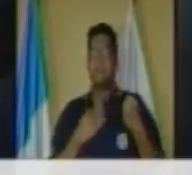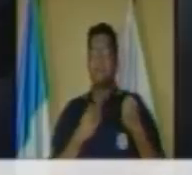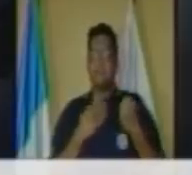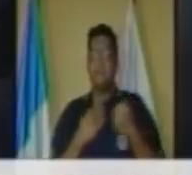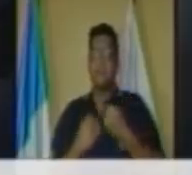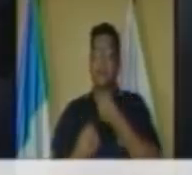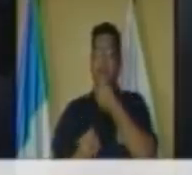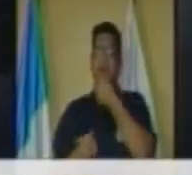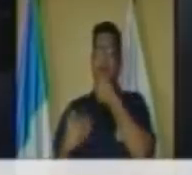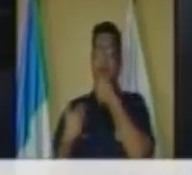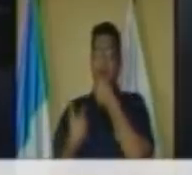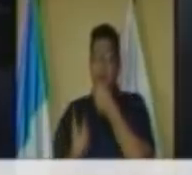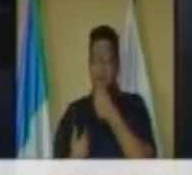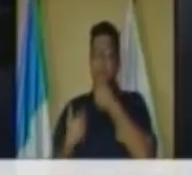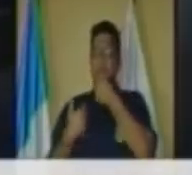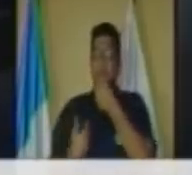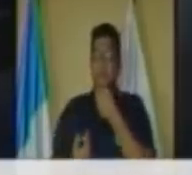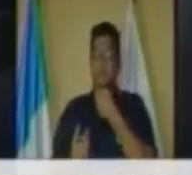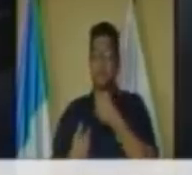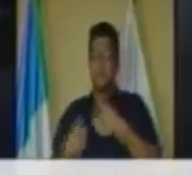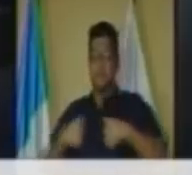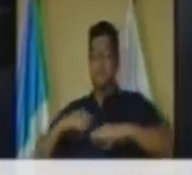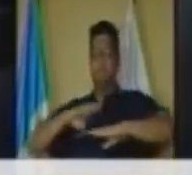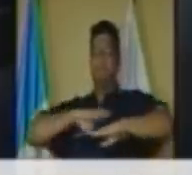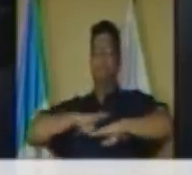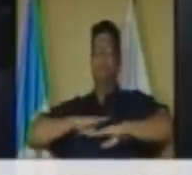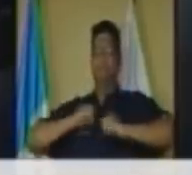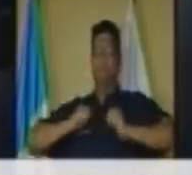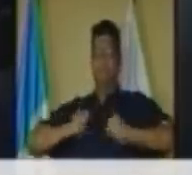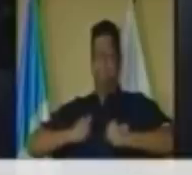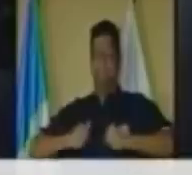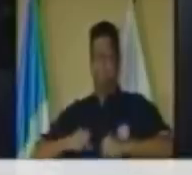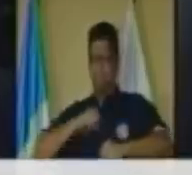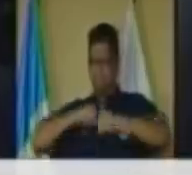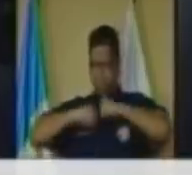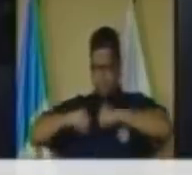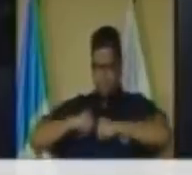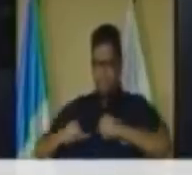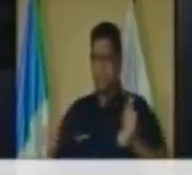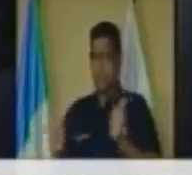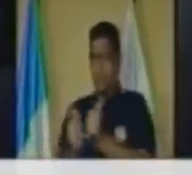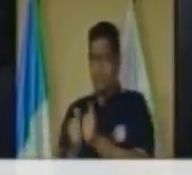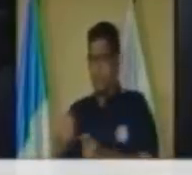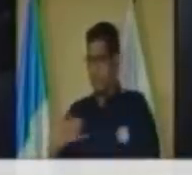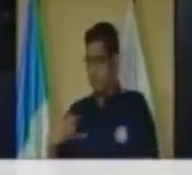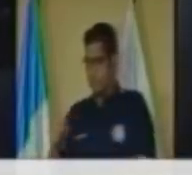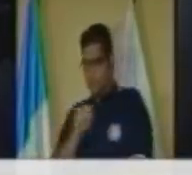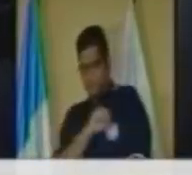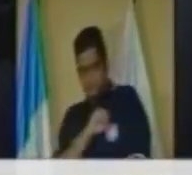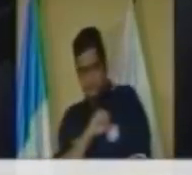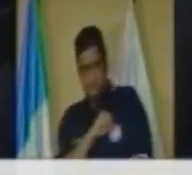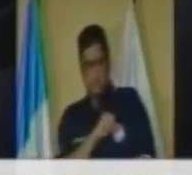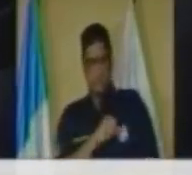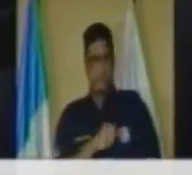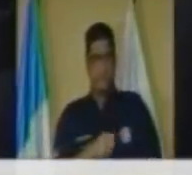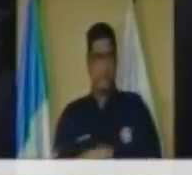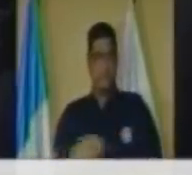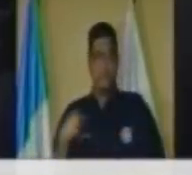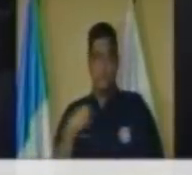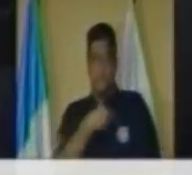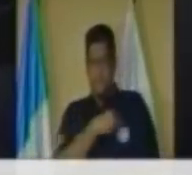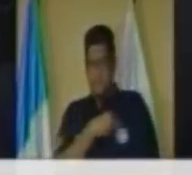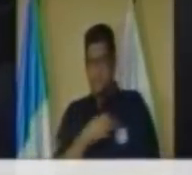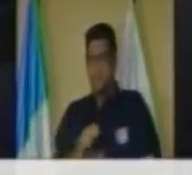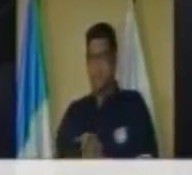satisface, me enorgullece, que para eso estoy aquí. Así igual que mis compañeros. Váyanse con la